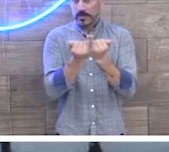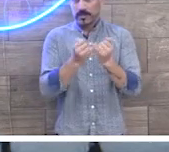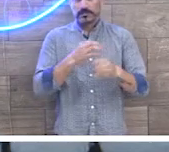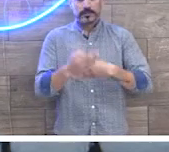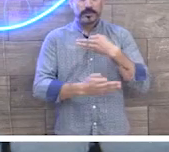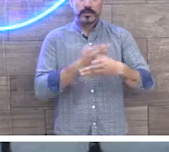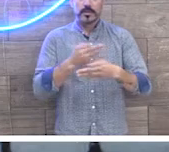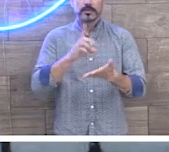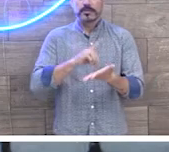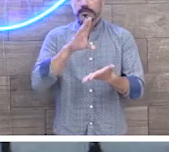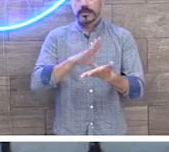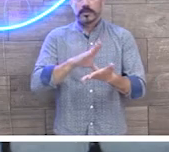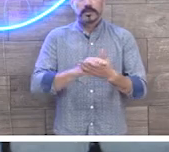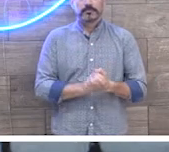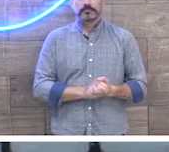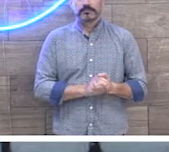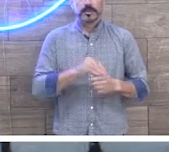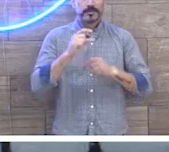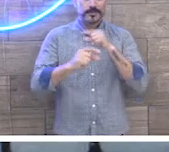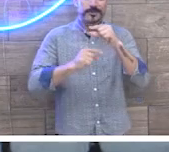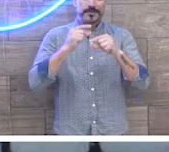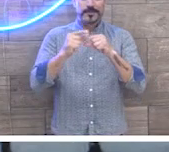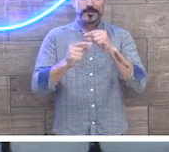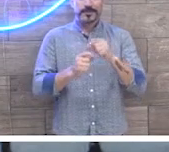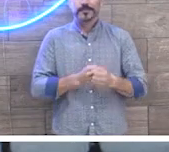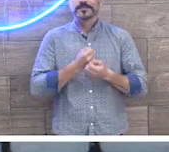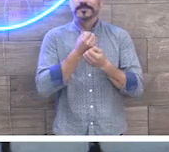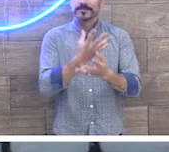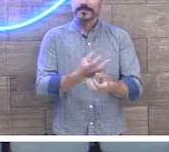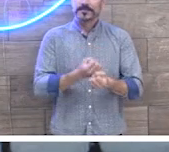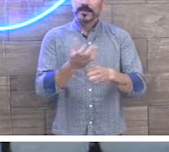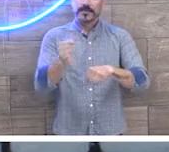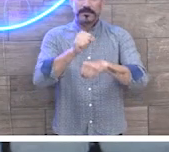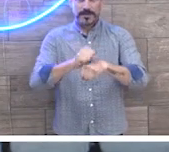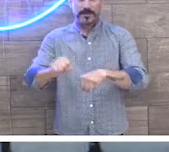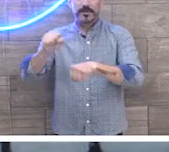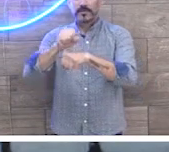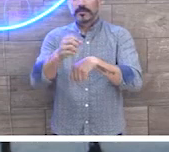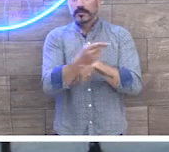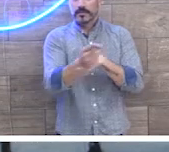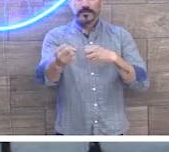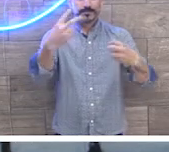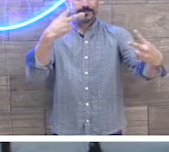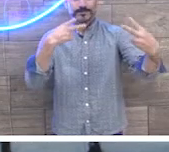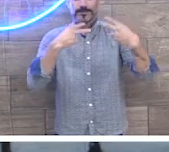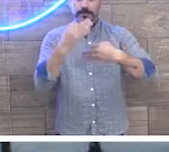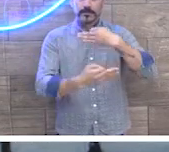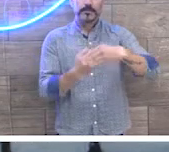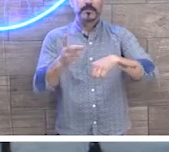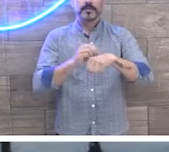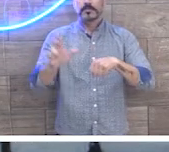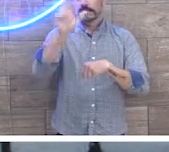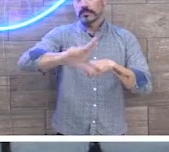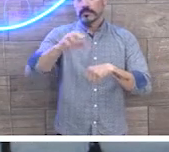tipos de discapacidades, las cuales iremos desahogando semana a semana. Ustedes nos estarán viendo todos los días martes a